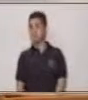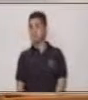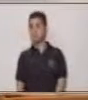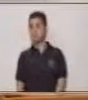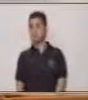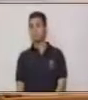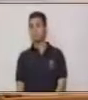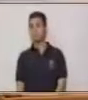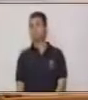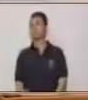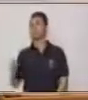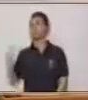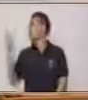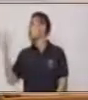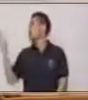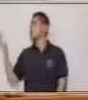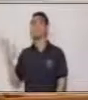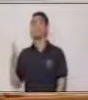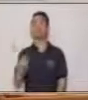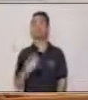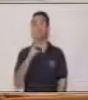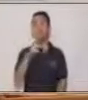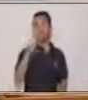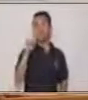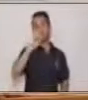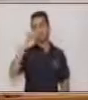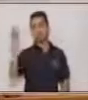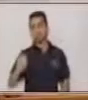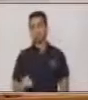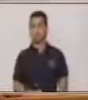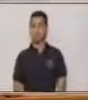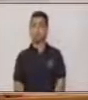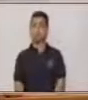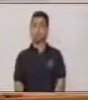ejemplo, habíamos dicho que es el 20%.